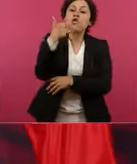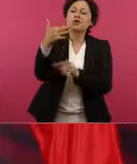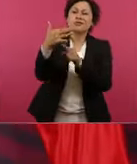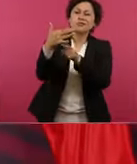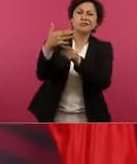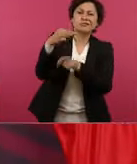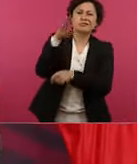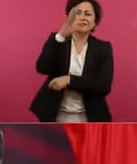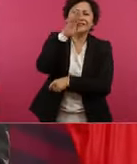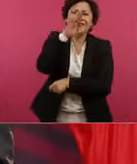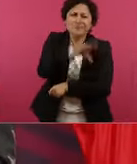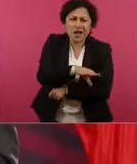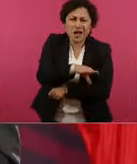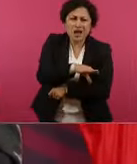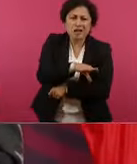dinero